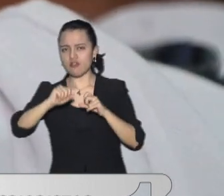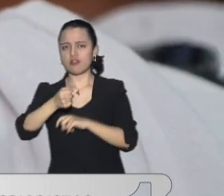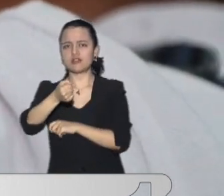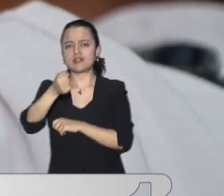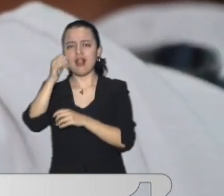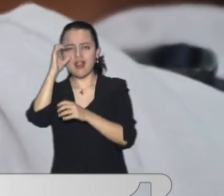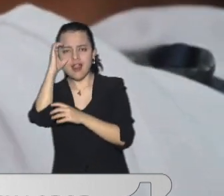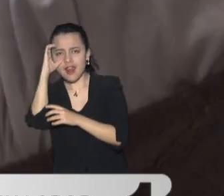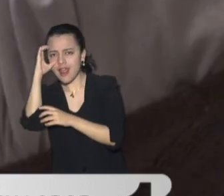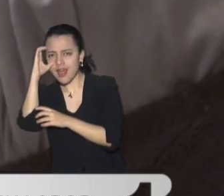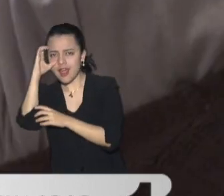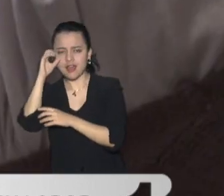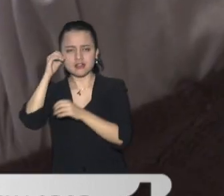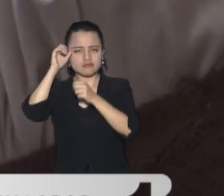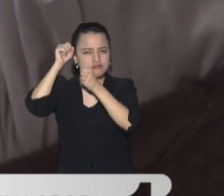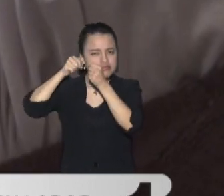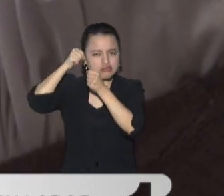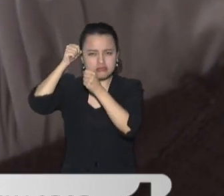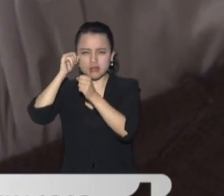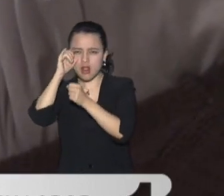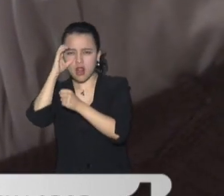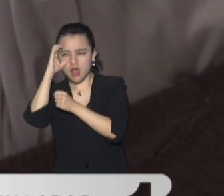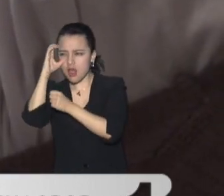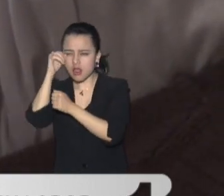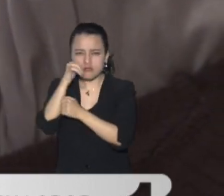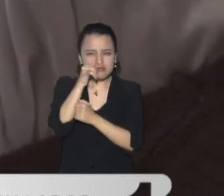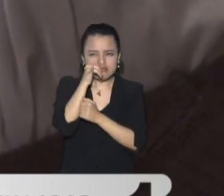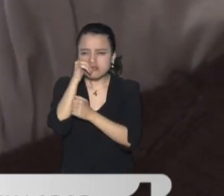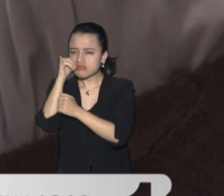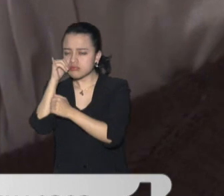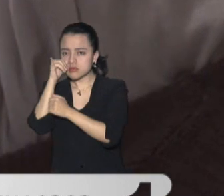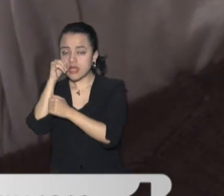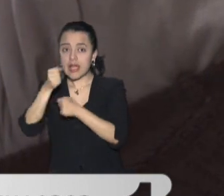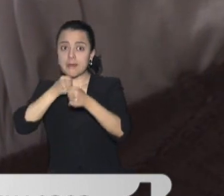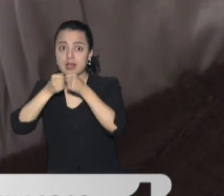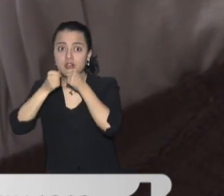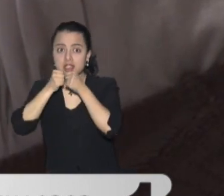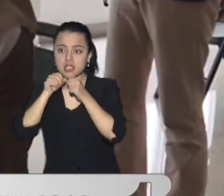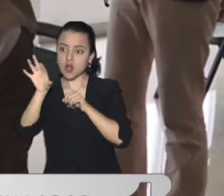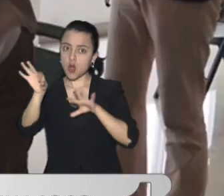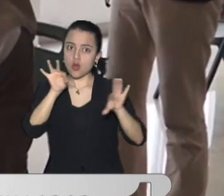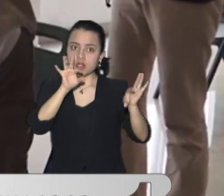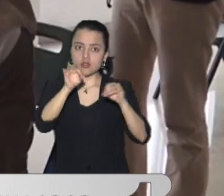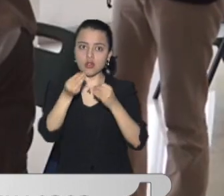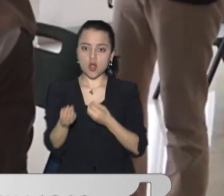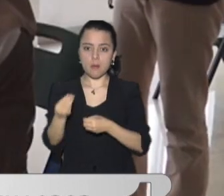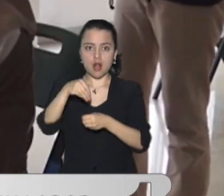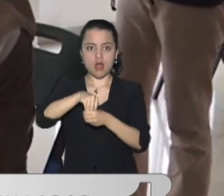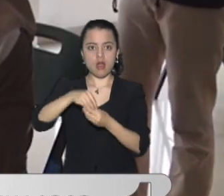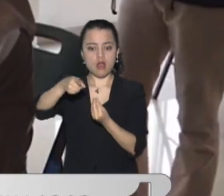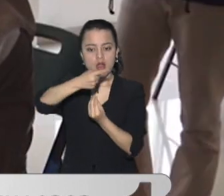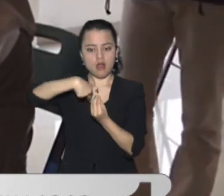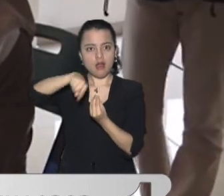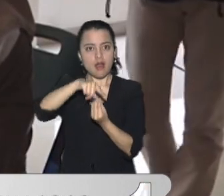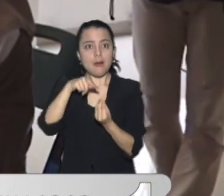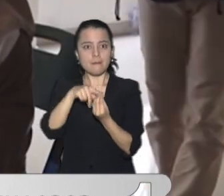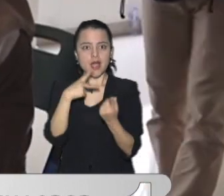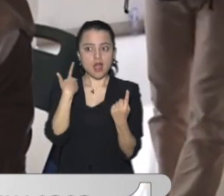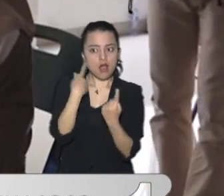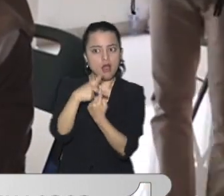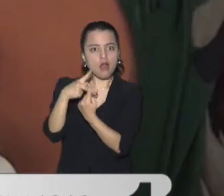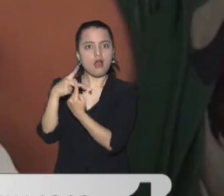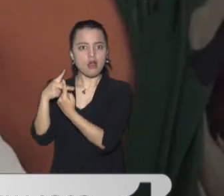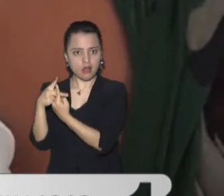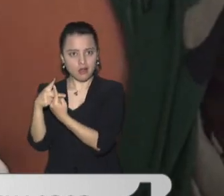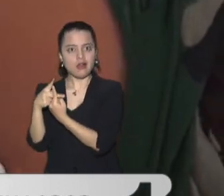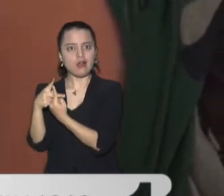reporteros sobre el terreno, pese a que inicialmente no se encontraban dentro de los grupos prioritarios de la campaña de inoculación masiva, dado